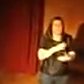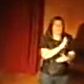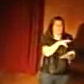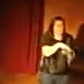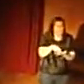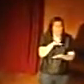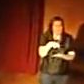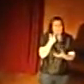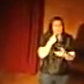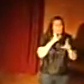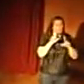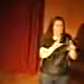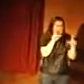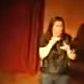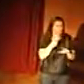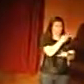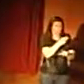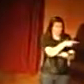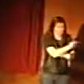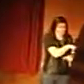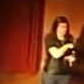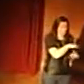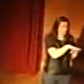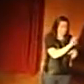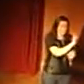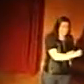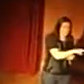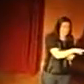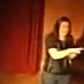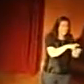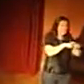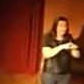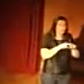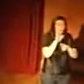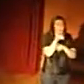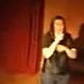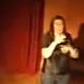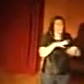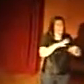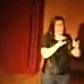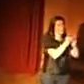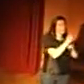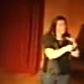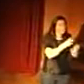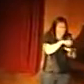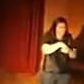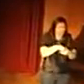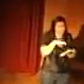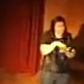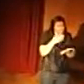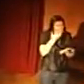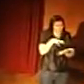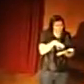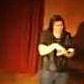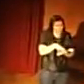estampas que vienen de Italia en un tipo de paisaje que todavía se hace en el estudio o sea nosotros hoy en día damos